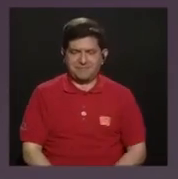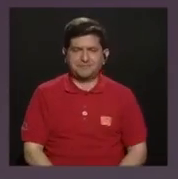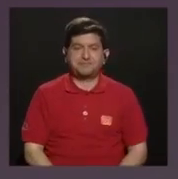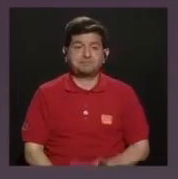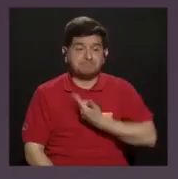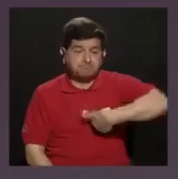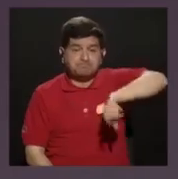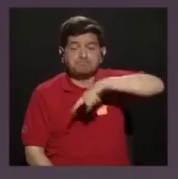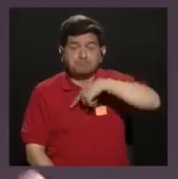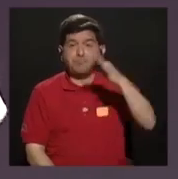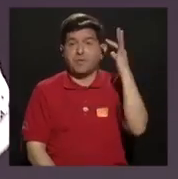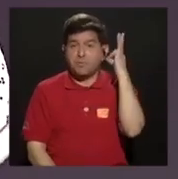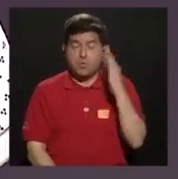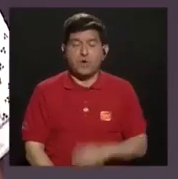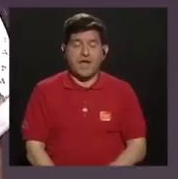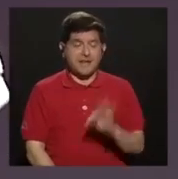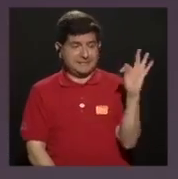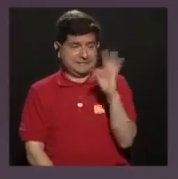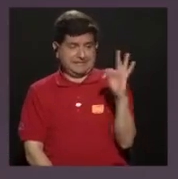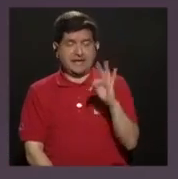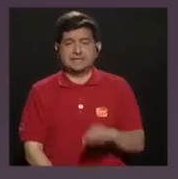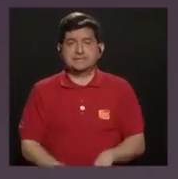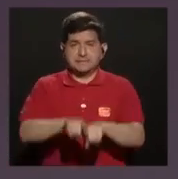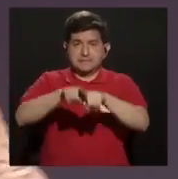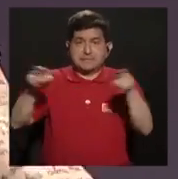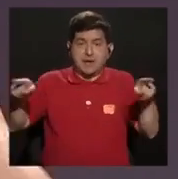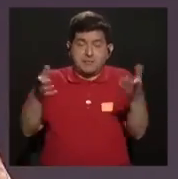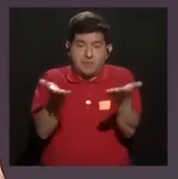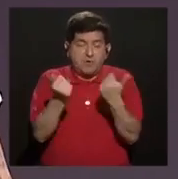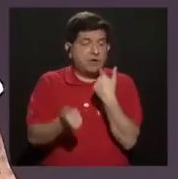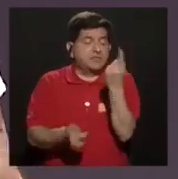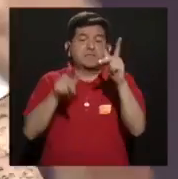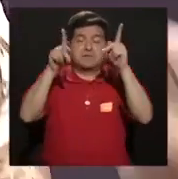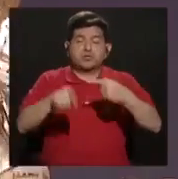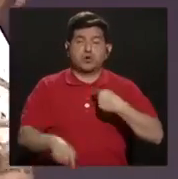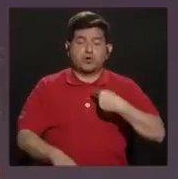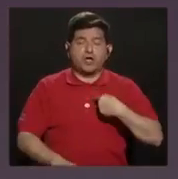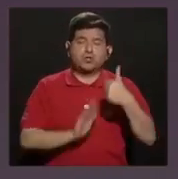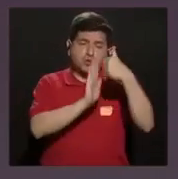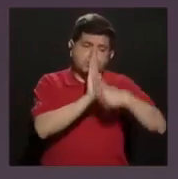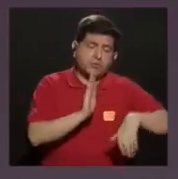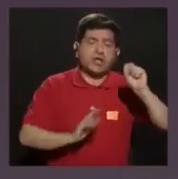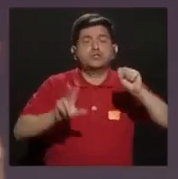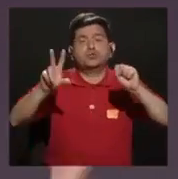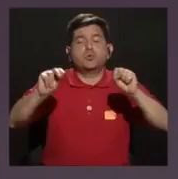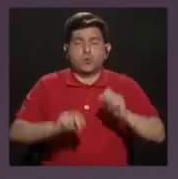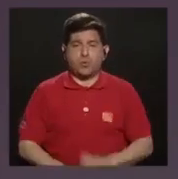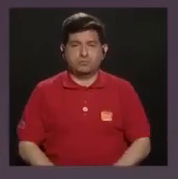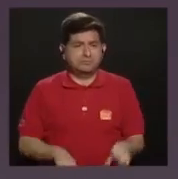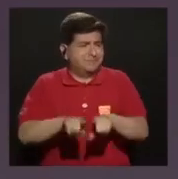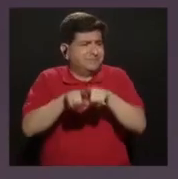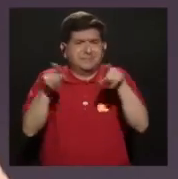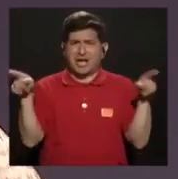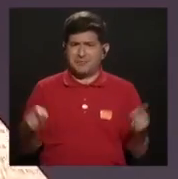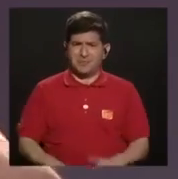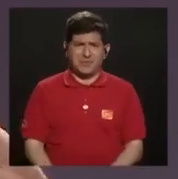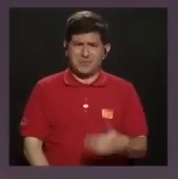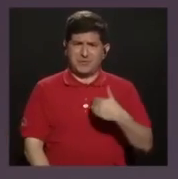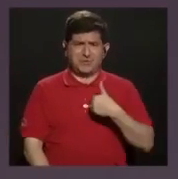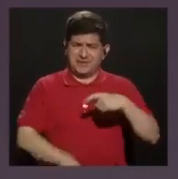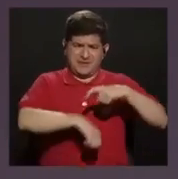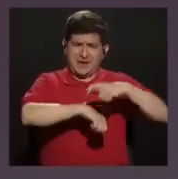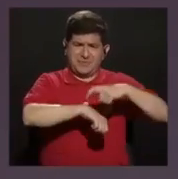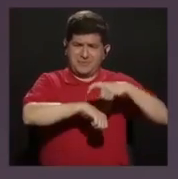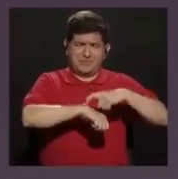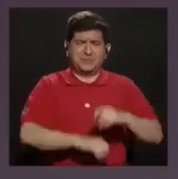pues nosotras somos mujeres trans, porque al final tampoco querríamos decirle a la gente, mira, estoy operada o no estoy operada, porque tampoco hay un momento